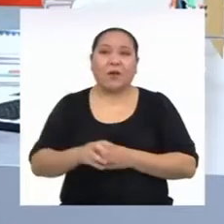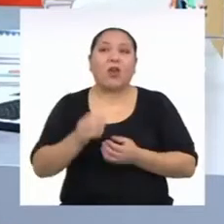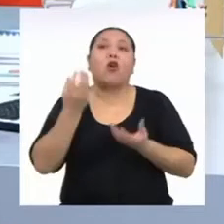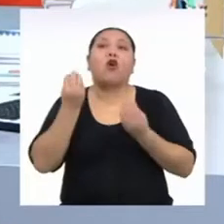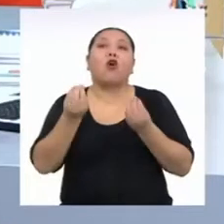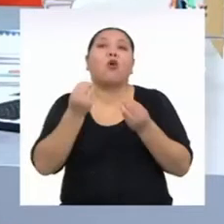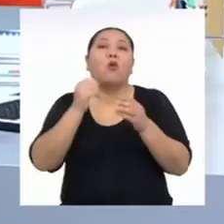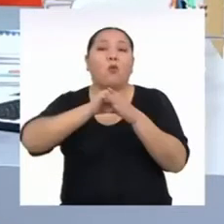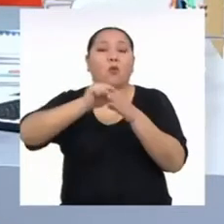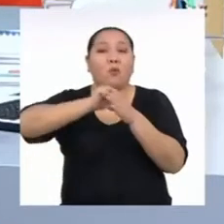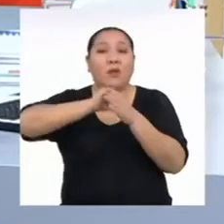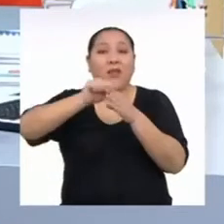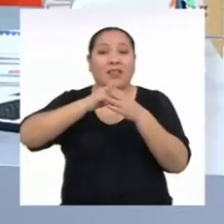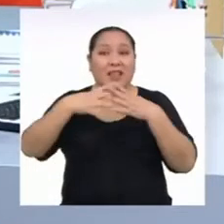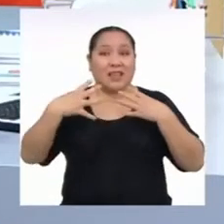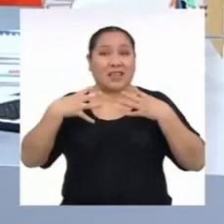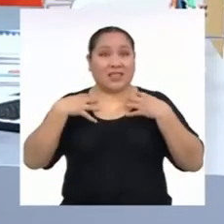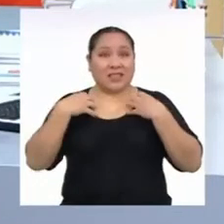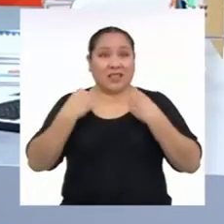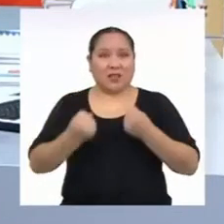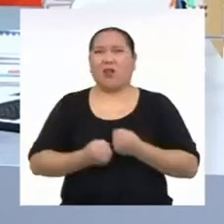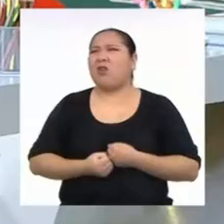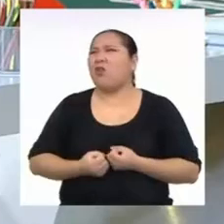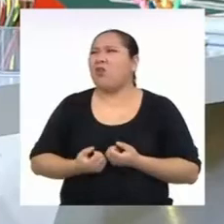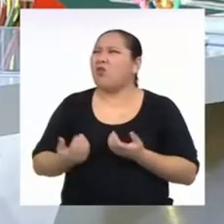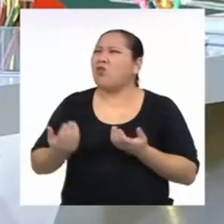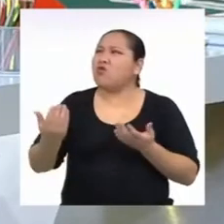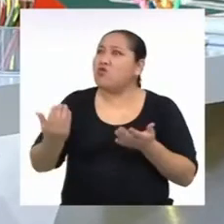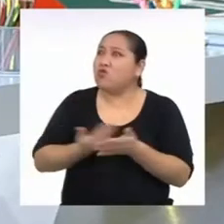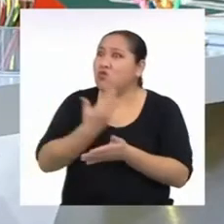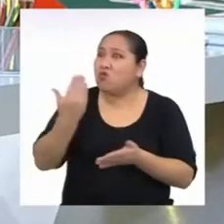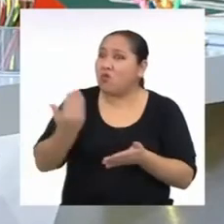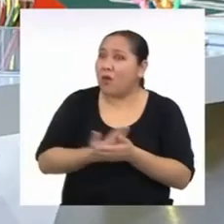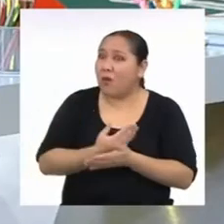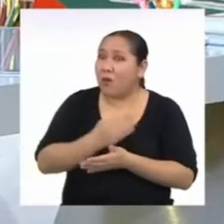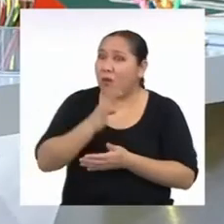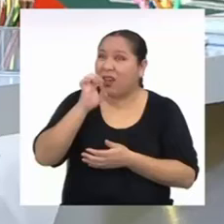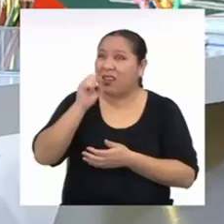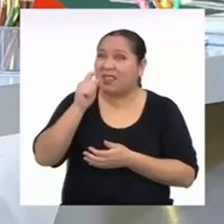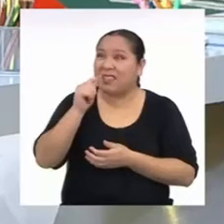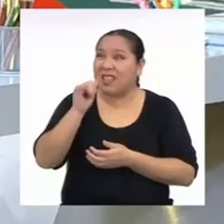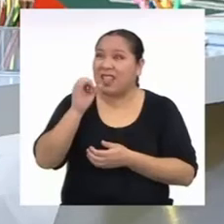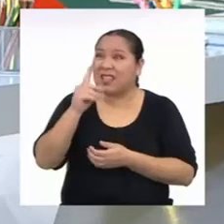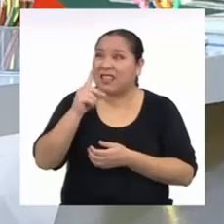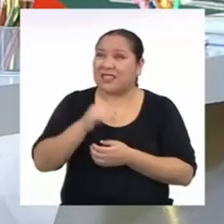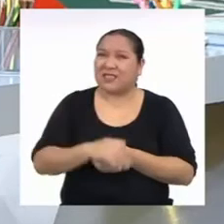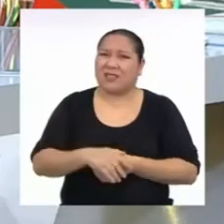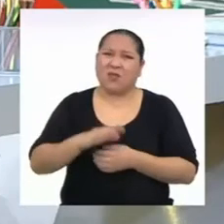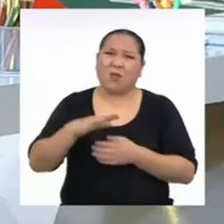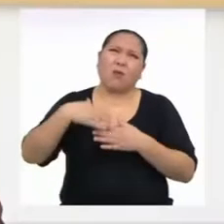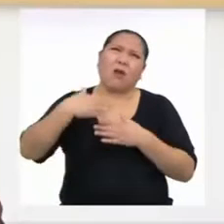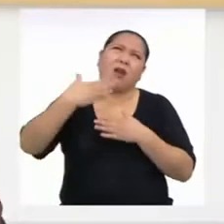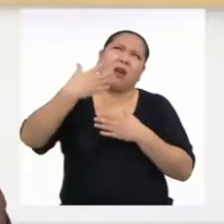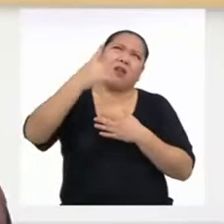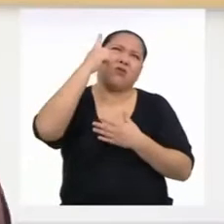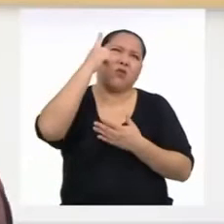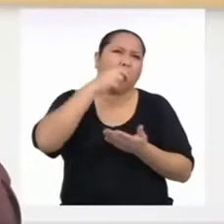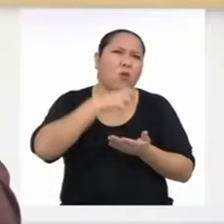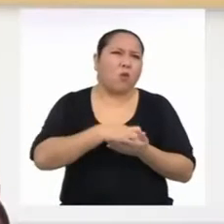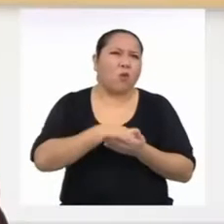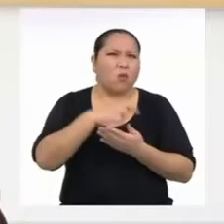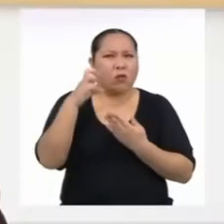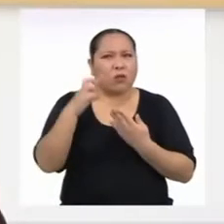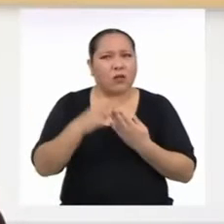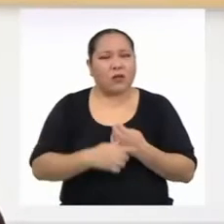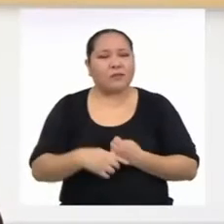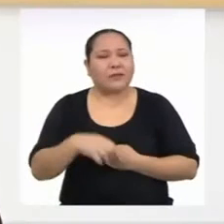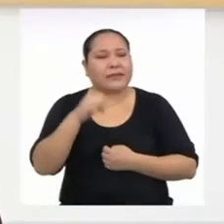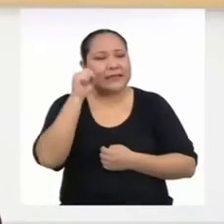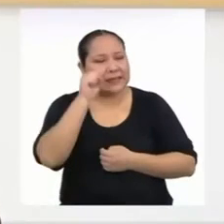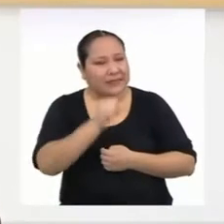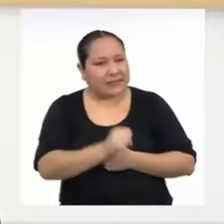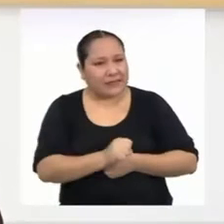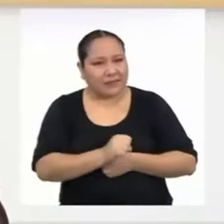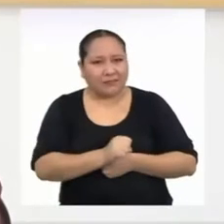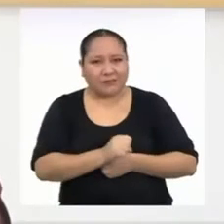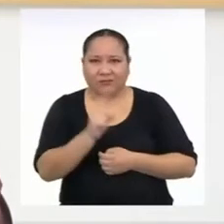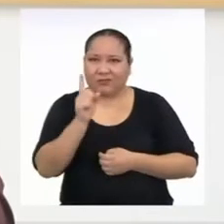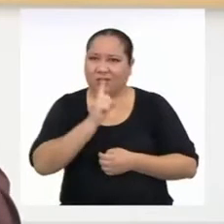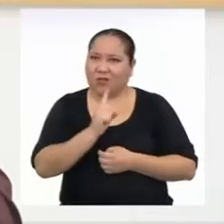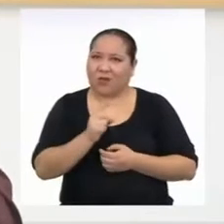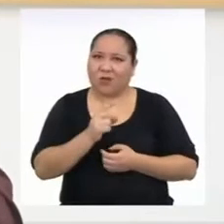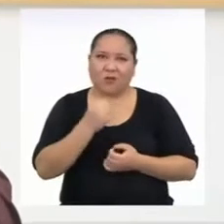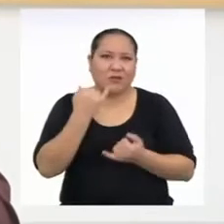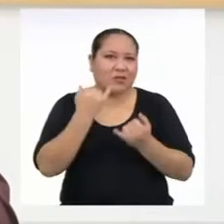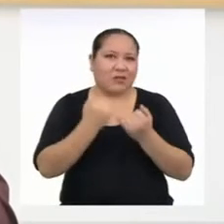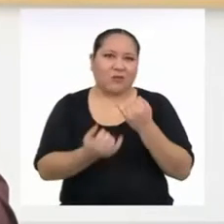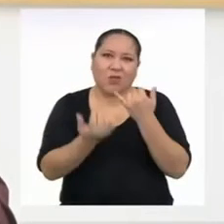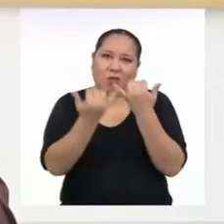nuevo estudio estadístico? Eso nos va a tomar más de un programa. Así es. No lo vamos a realizar todo